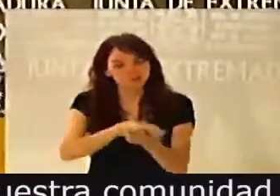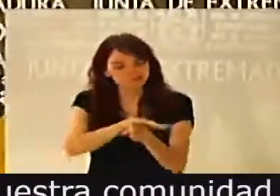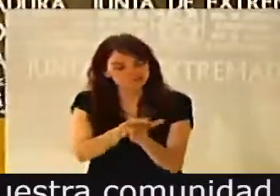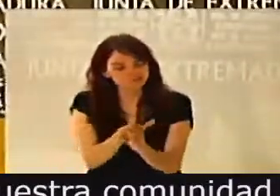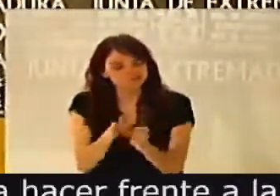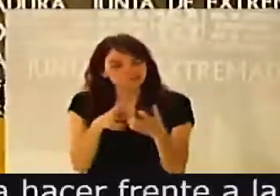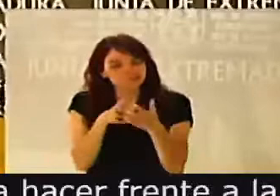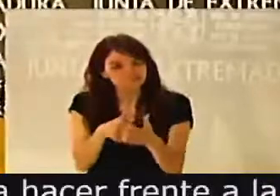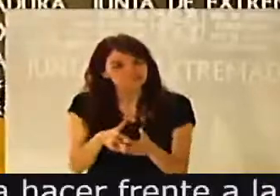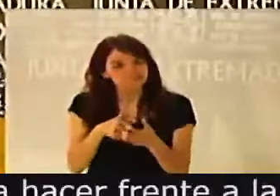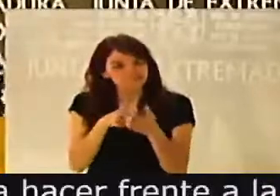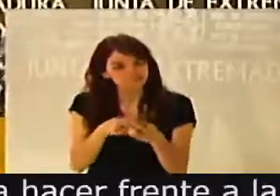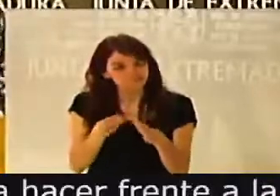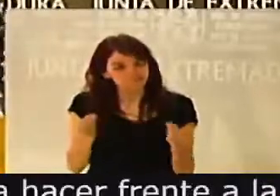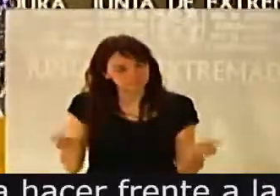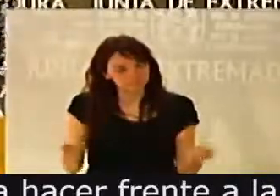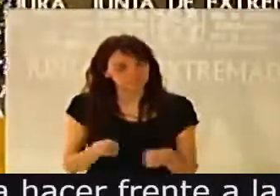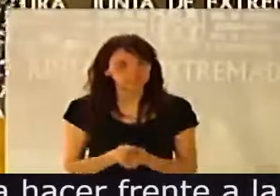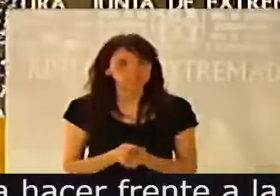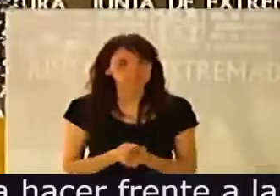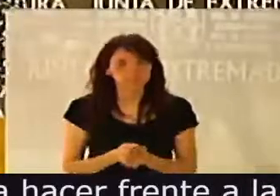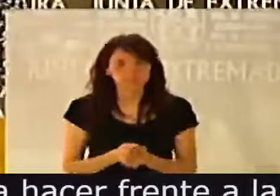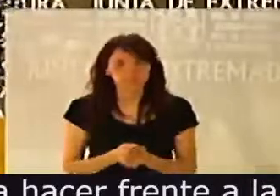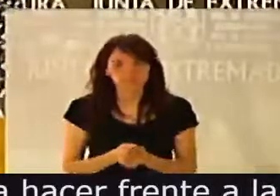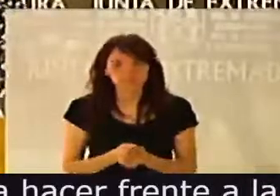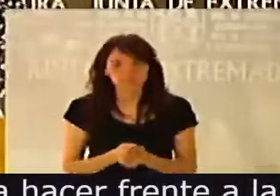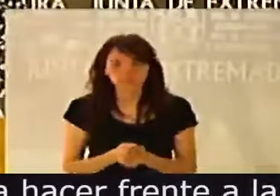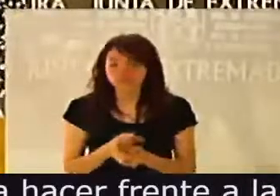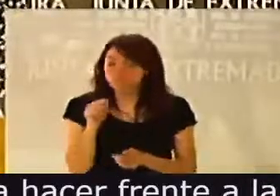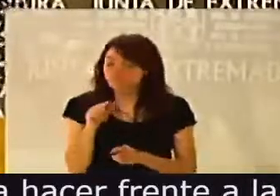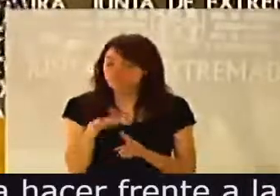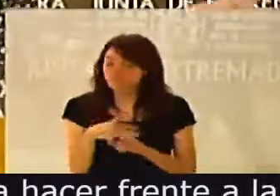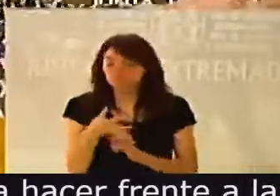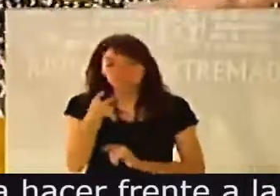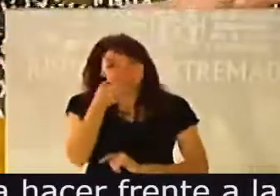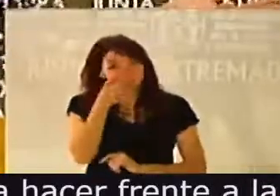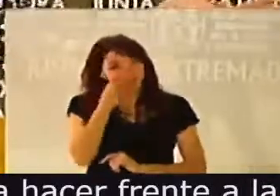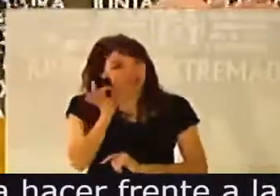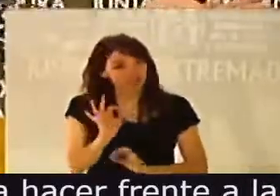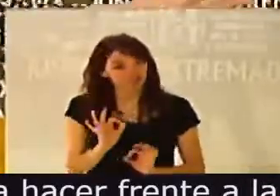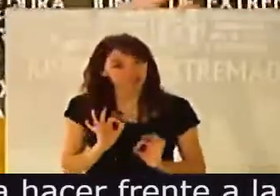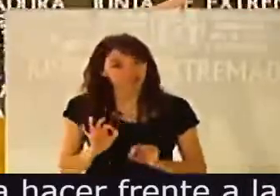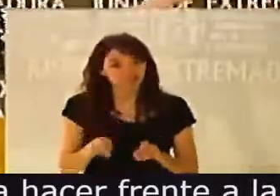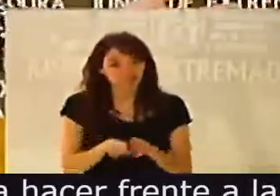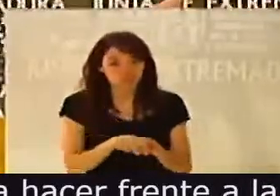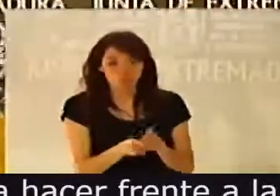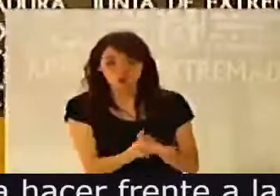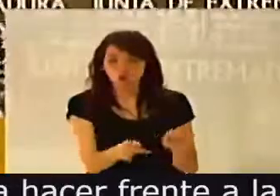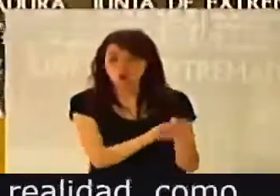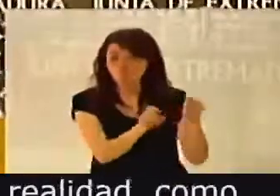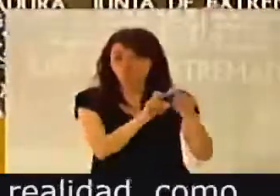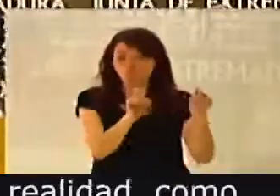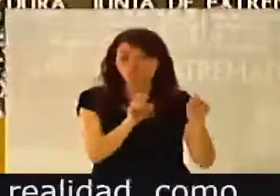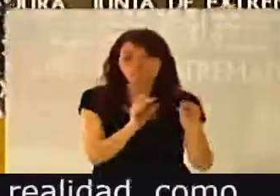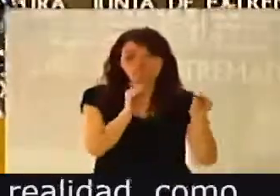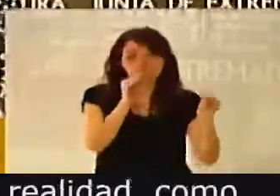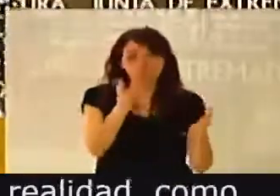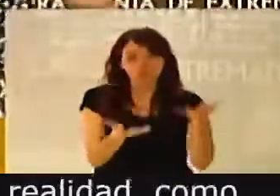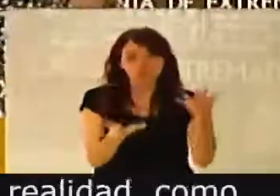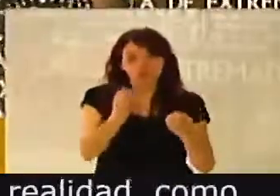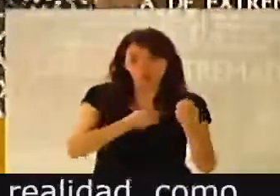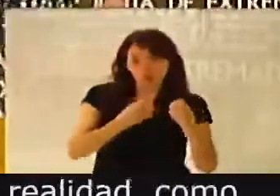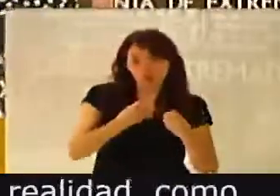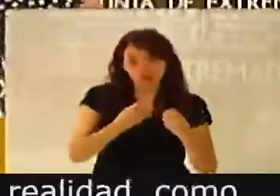a la pandemia COVID-19. Y esta es una realidad. Como muchas empresas han visto truncados sus números y